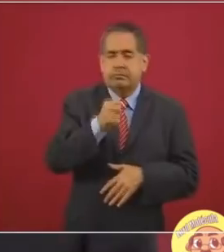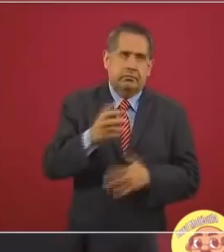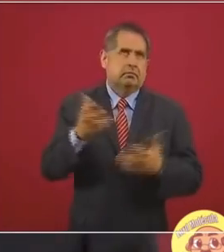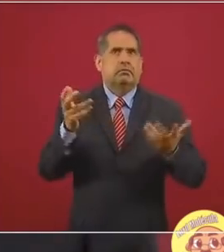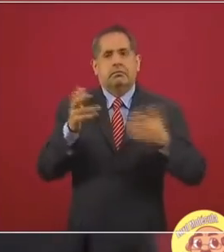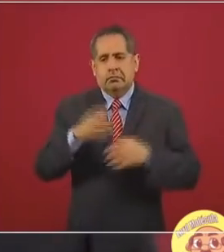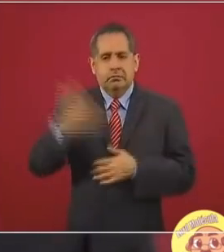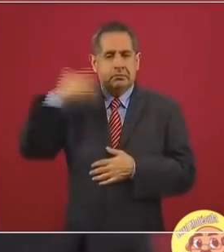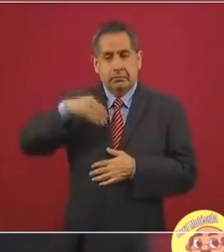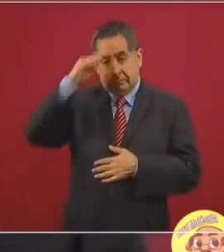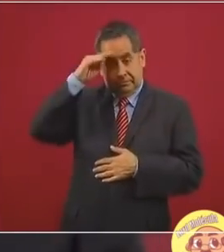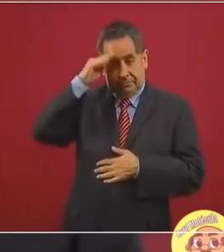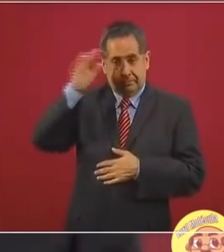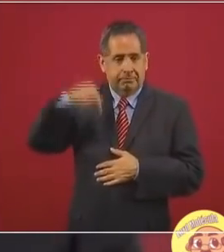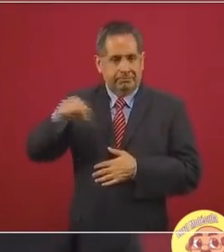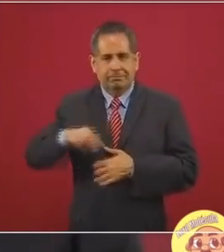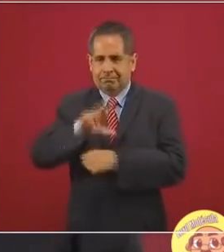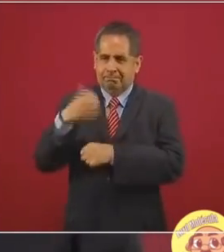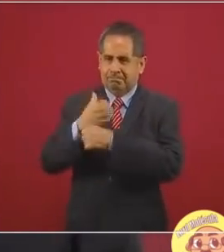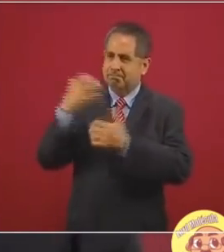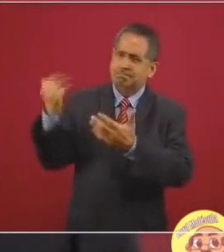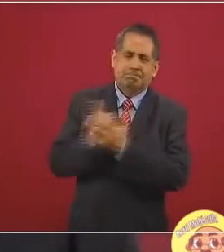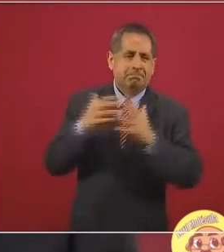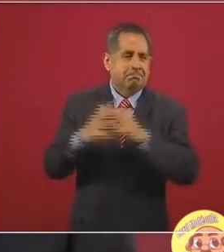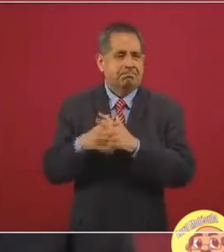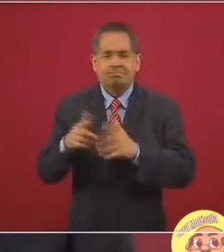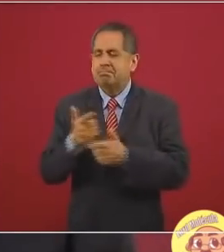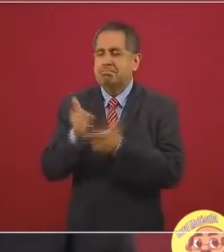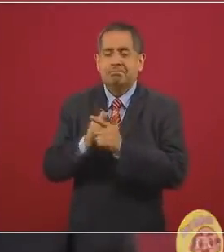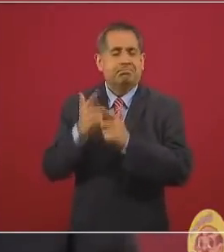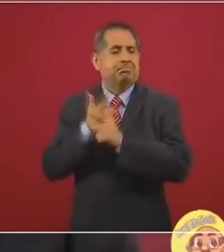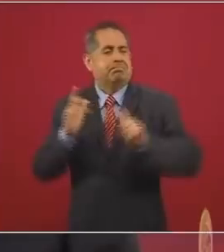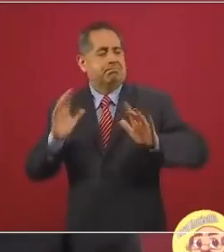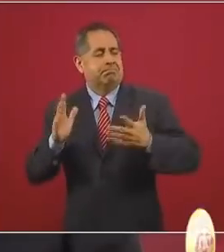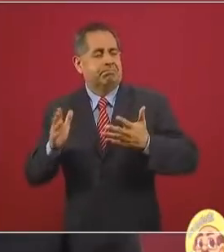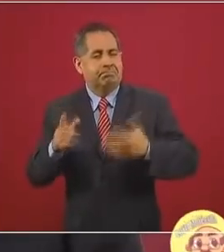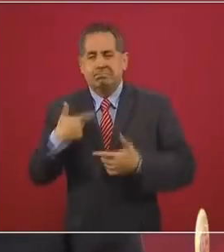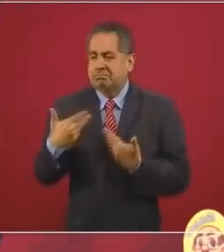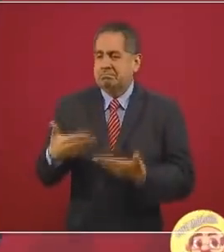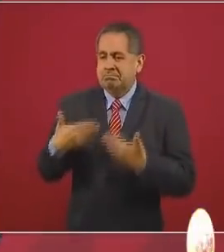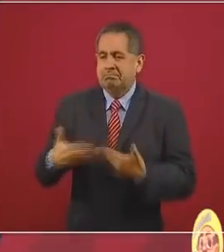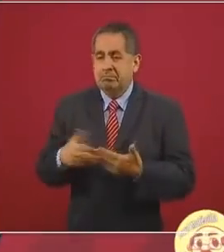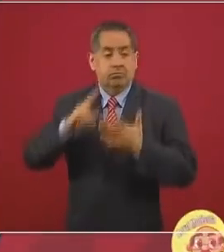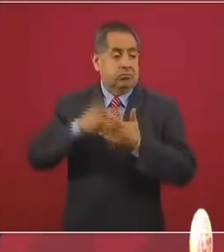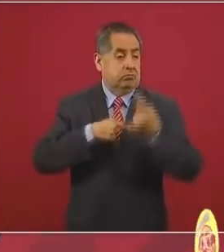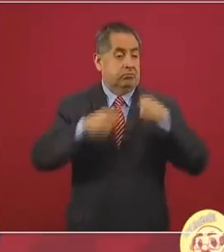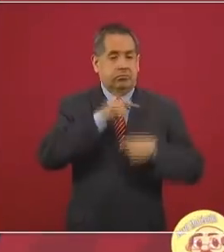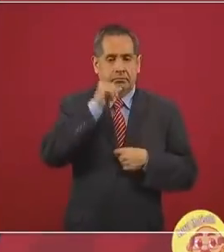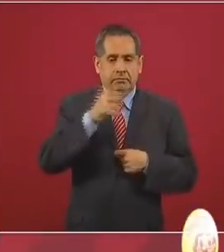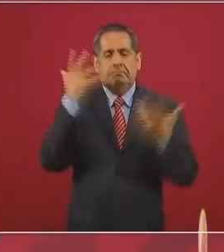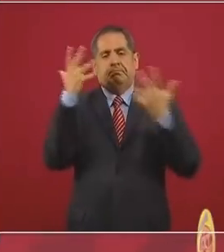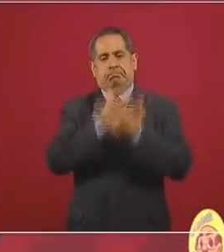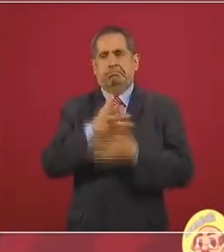se pensaba, triunfa la República, triunfan los liberales, y se pensaba que ya no iba a haber conservadurismo.